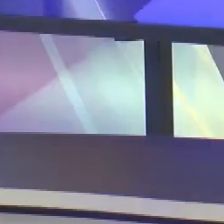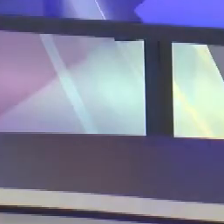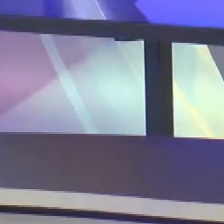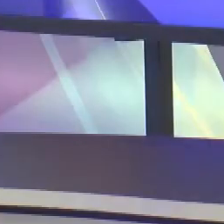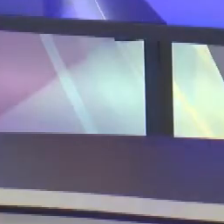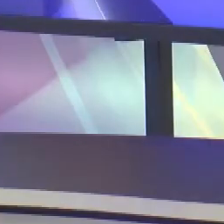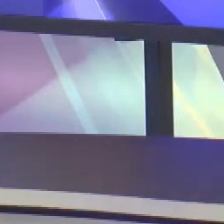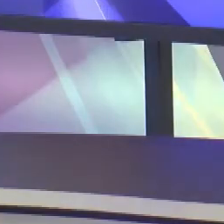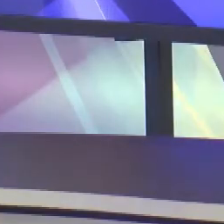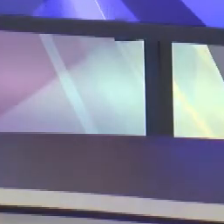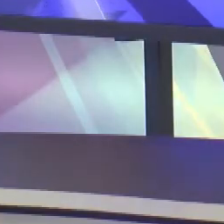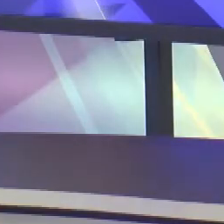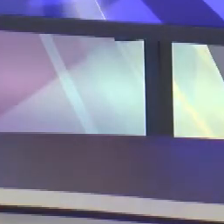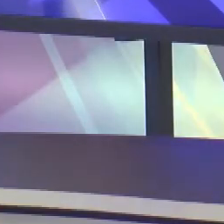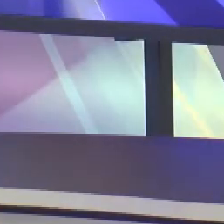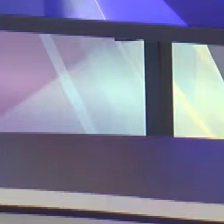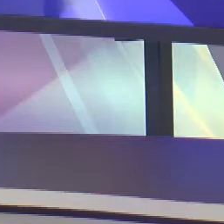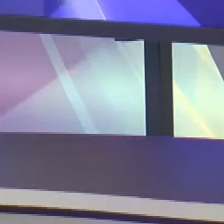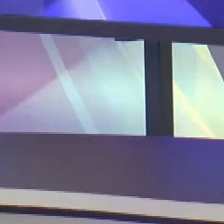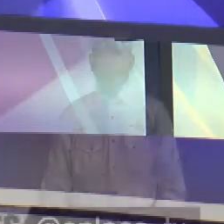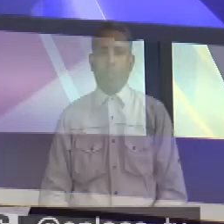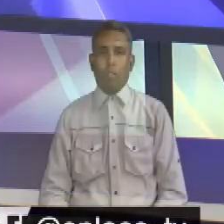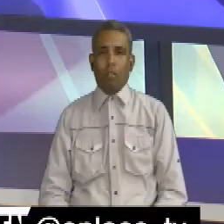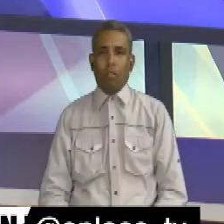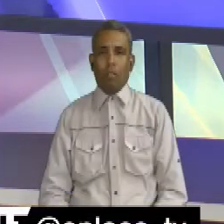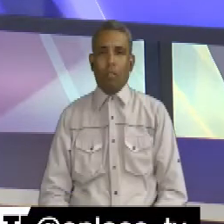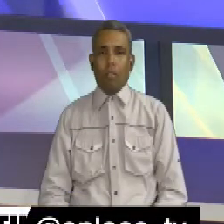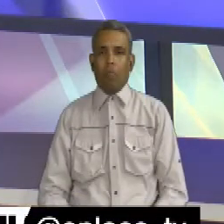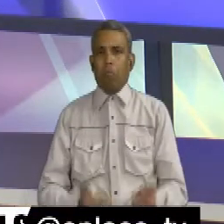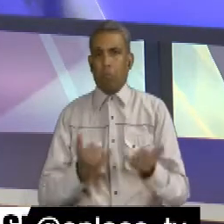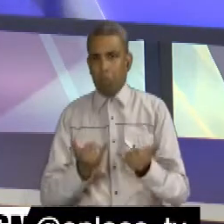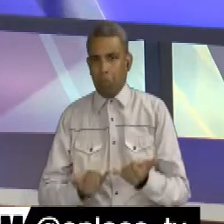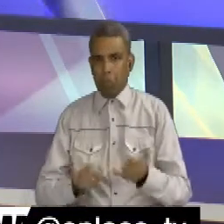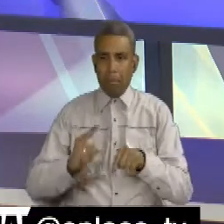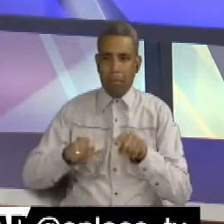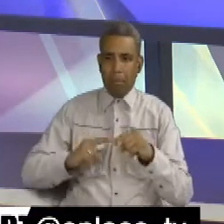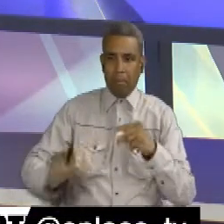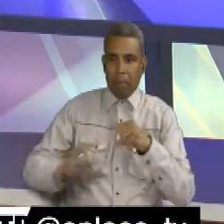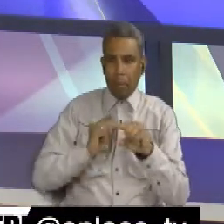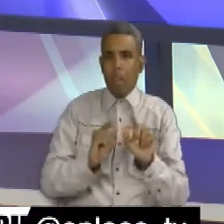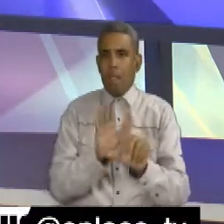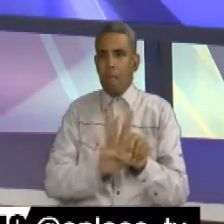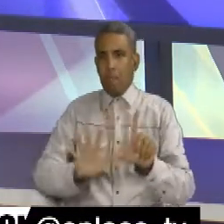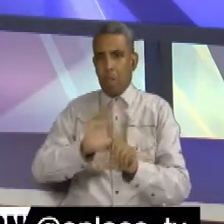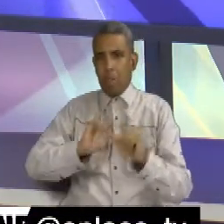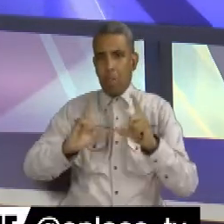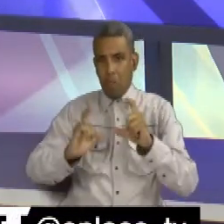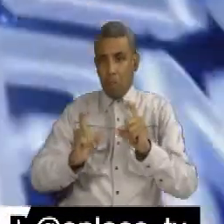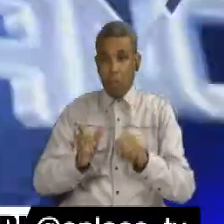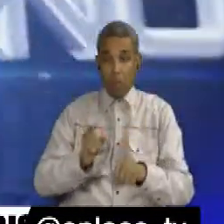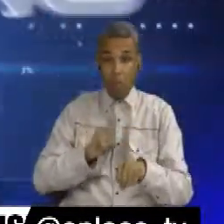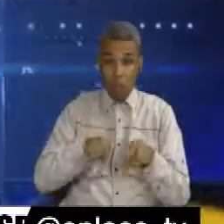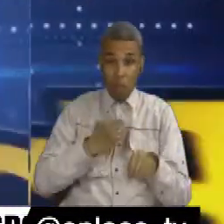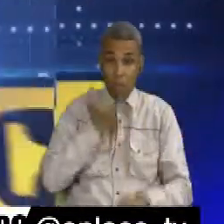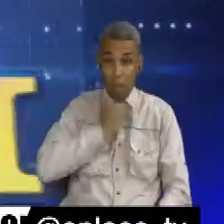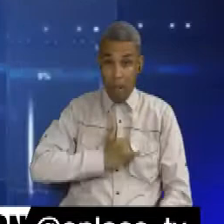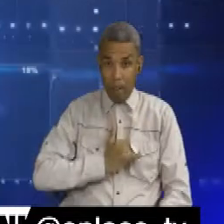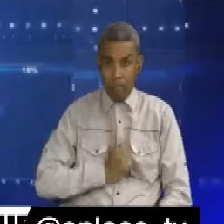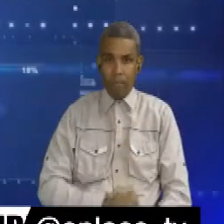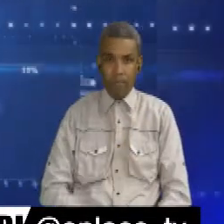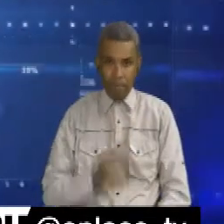A continuación, conozca las denuncias que llegan a Enlace Noticias para la sección de Reportero Ciudadano.